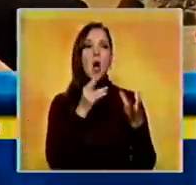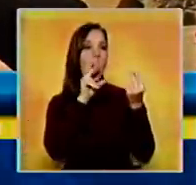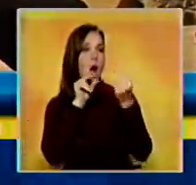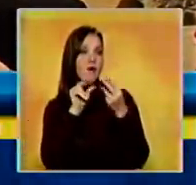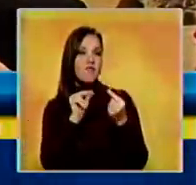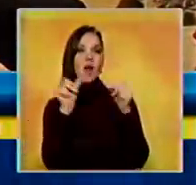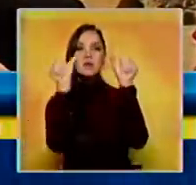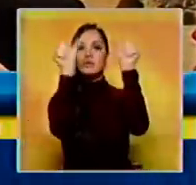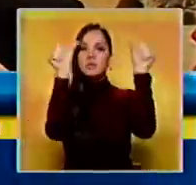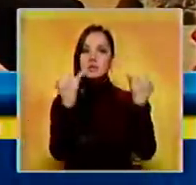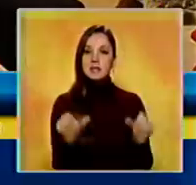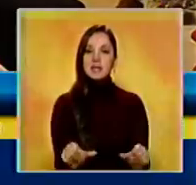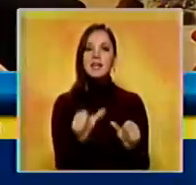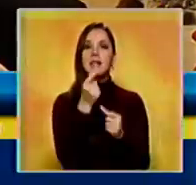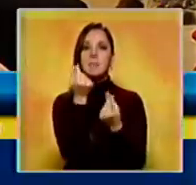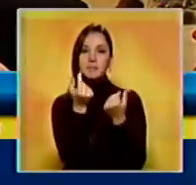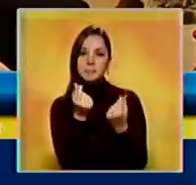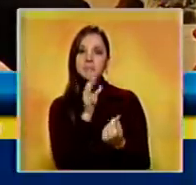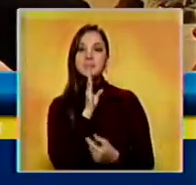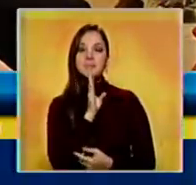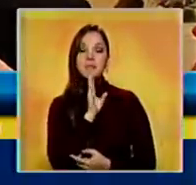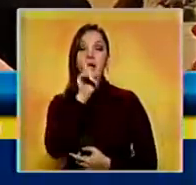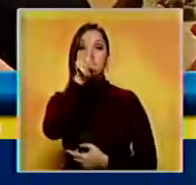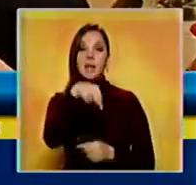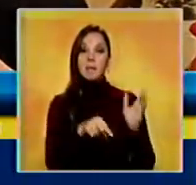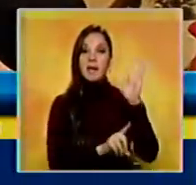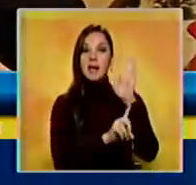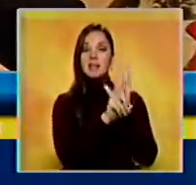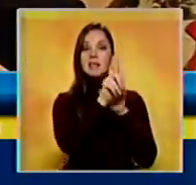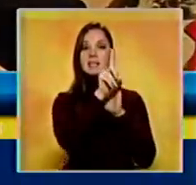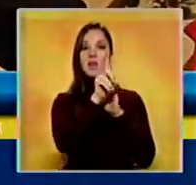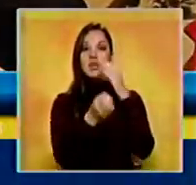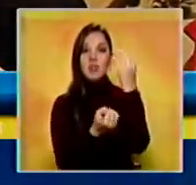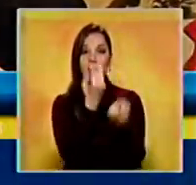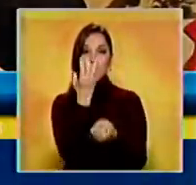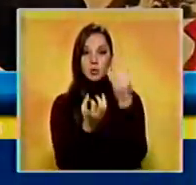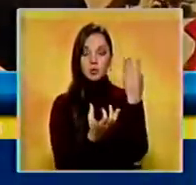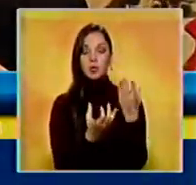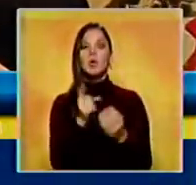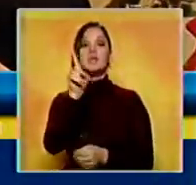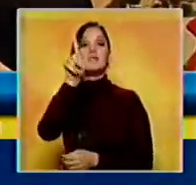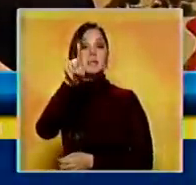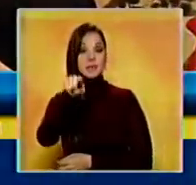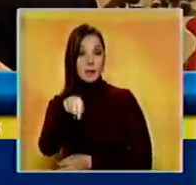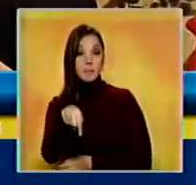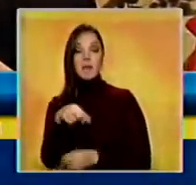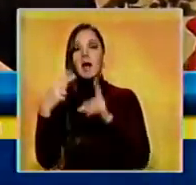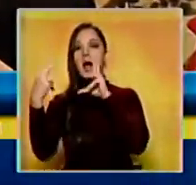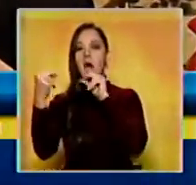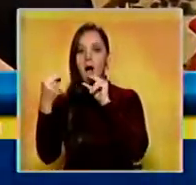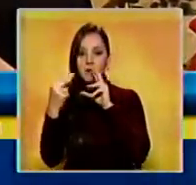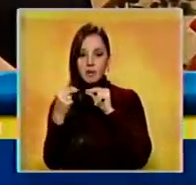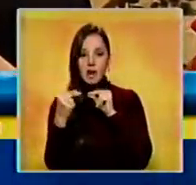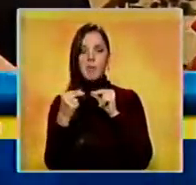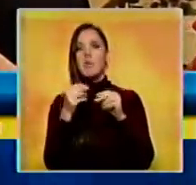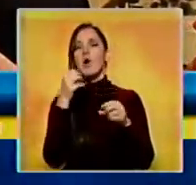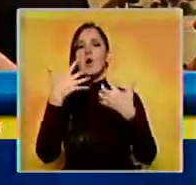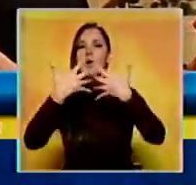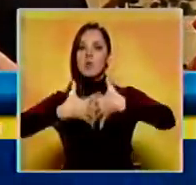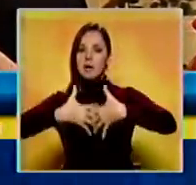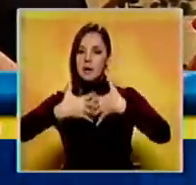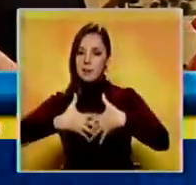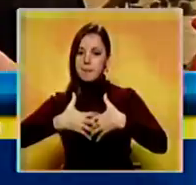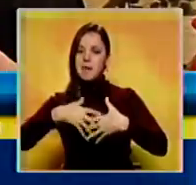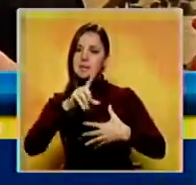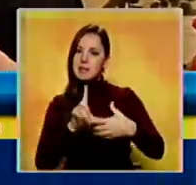nuestro país y en función del desarrollo del modelo productivo de Venezuela. De la misma manera, hemos venido trabajando con un conjunto de empresas vinculadas